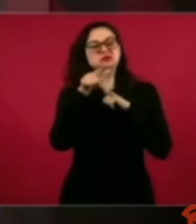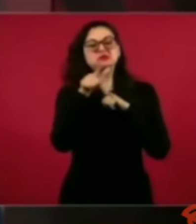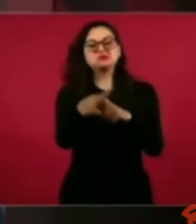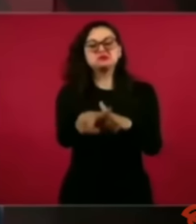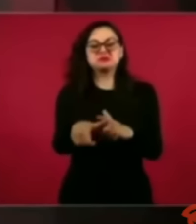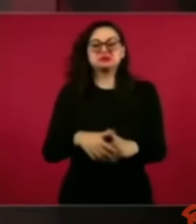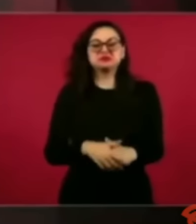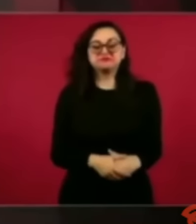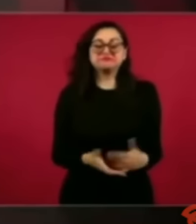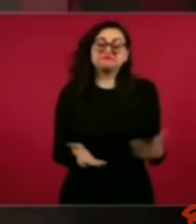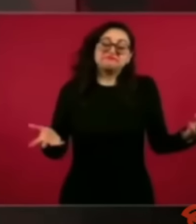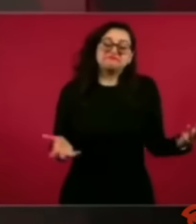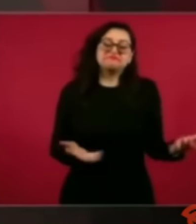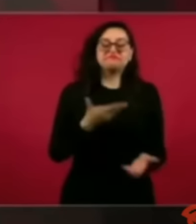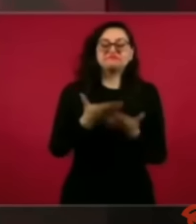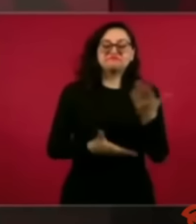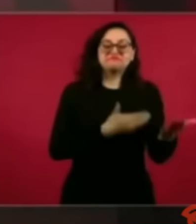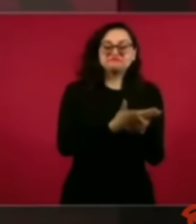Ofrezco disculpas